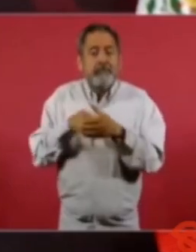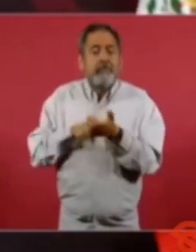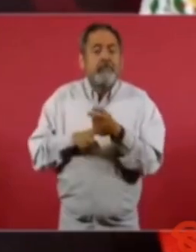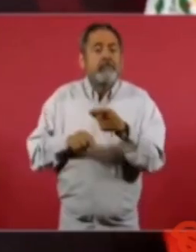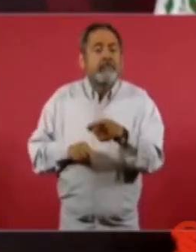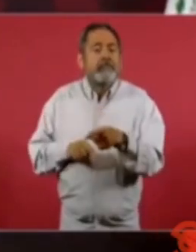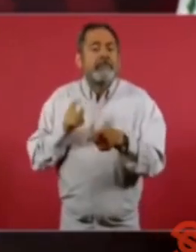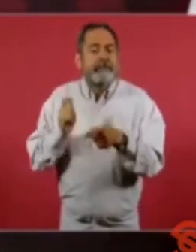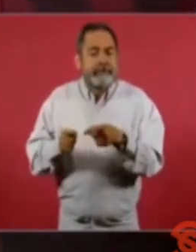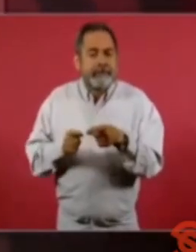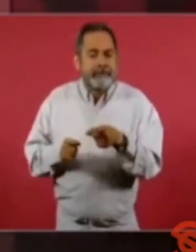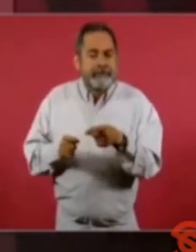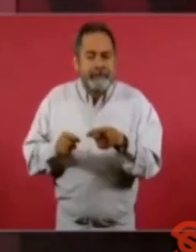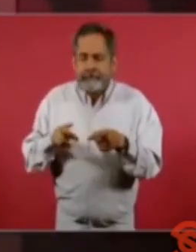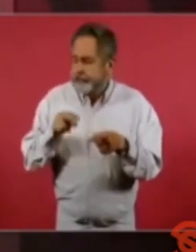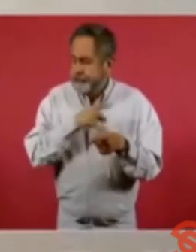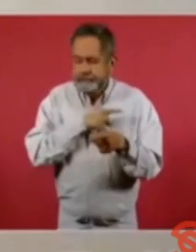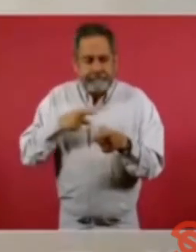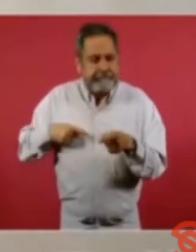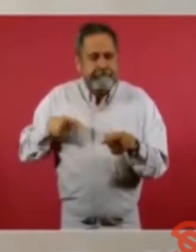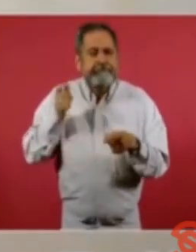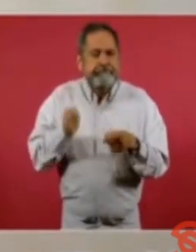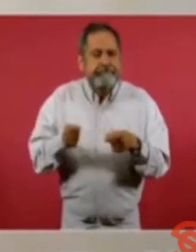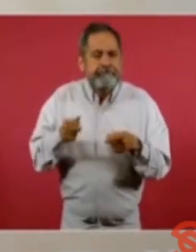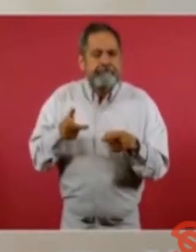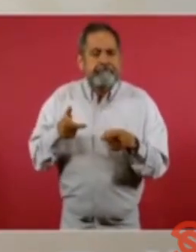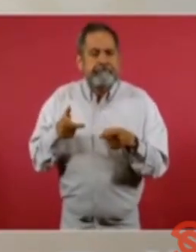de que no debe de haber